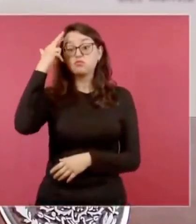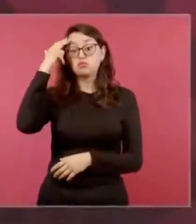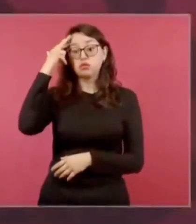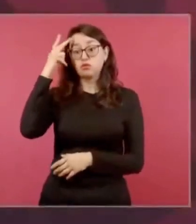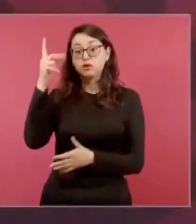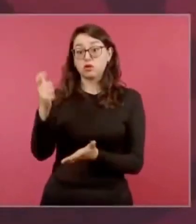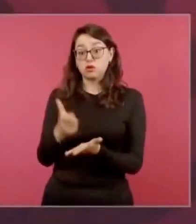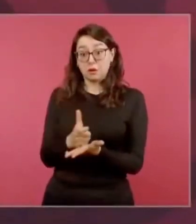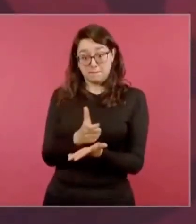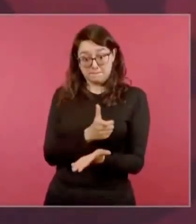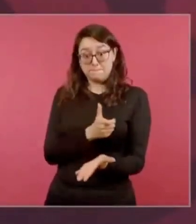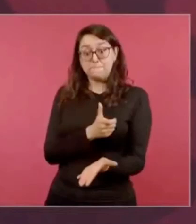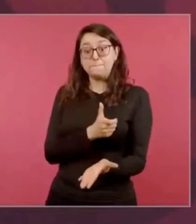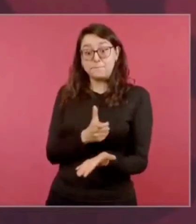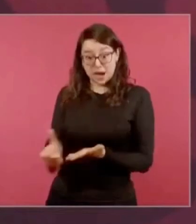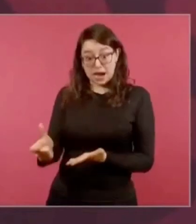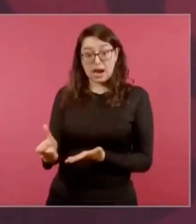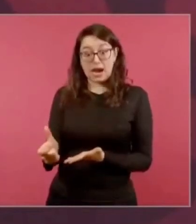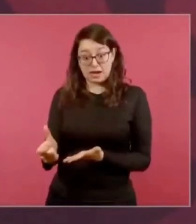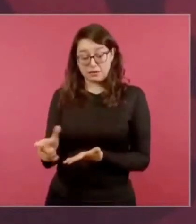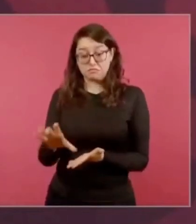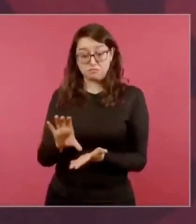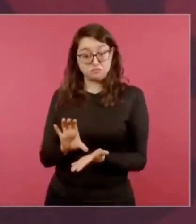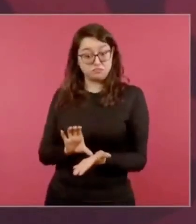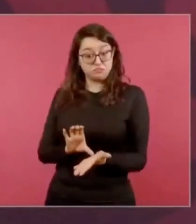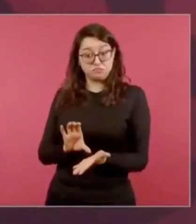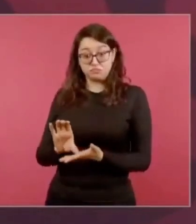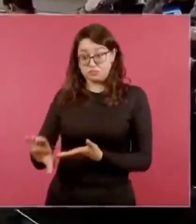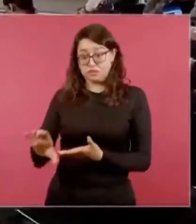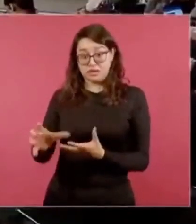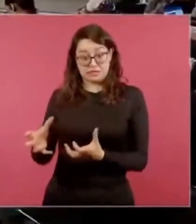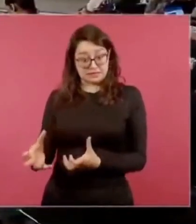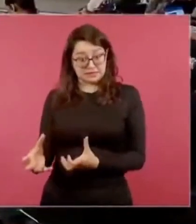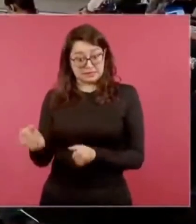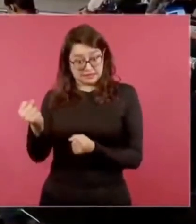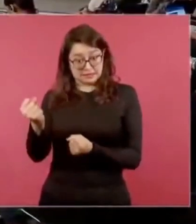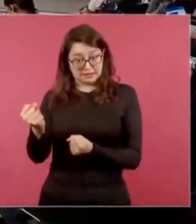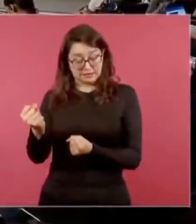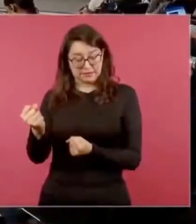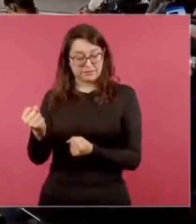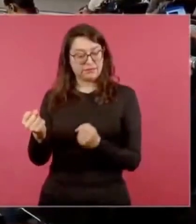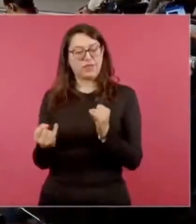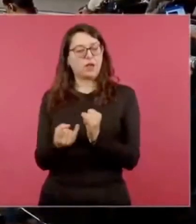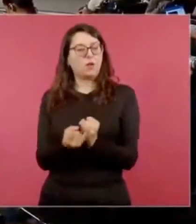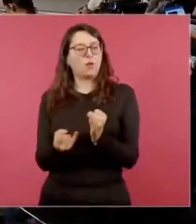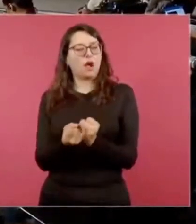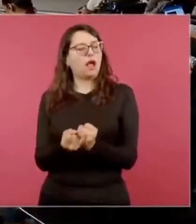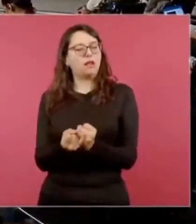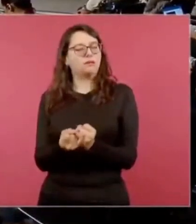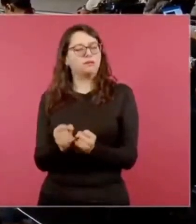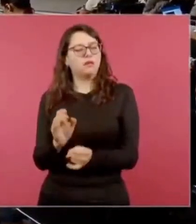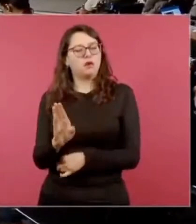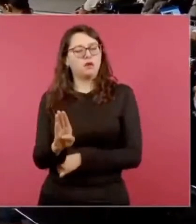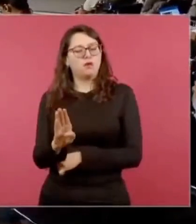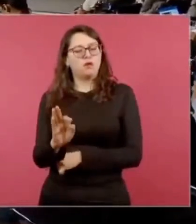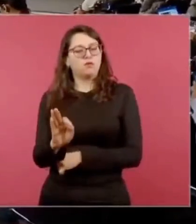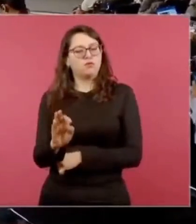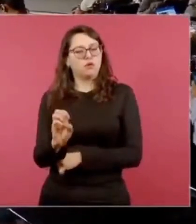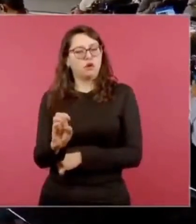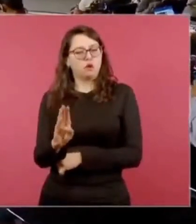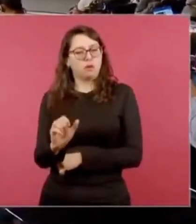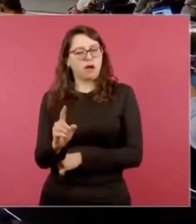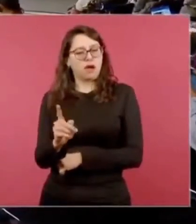de rescate como el FOA-PROA. Pero de todas maneras, aunque ya se